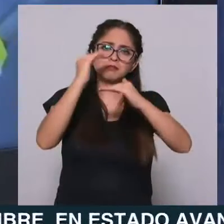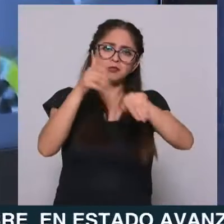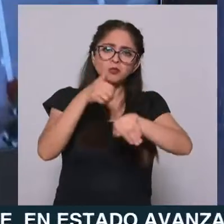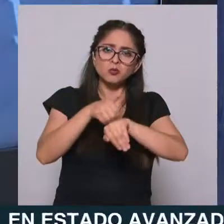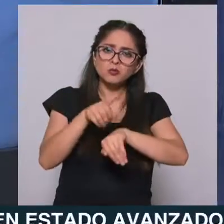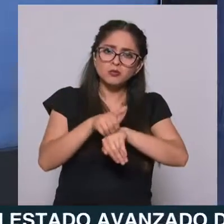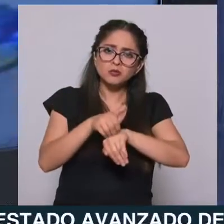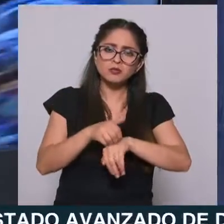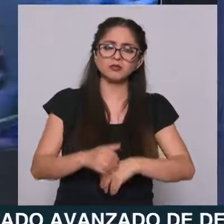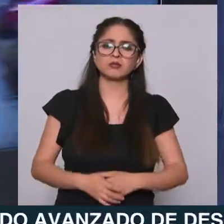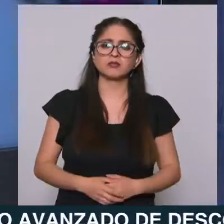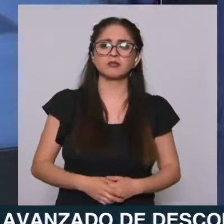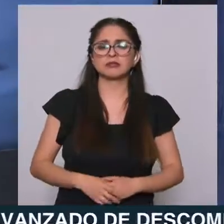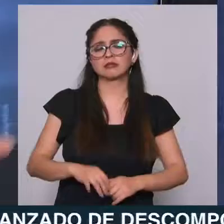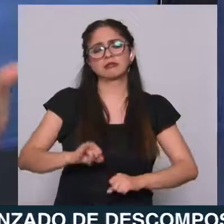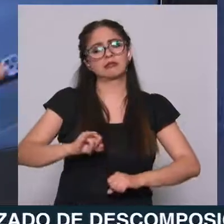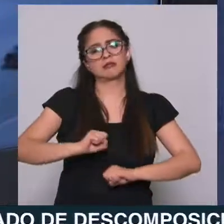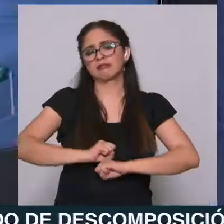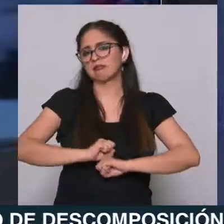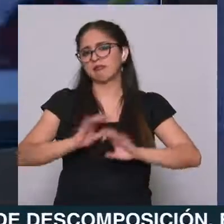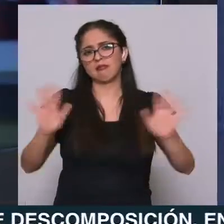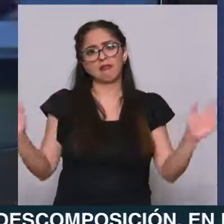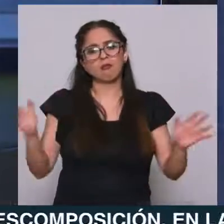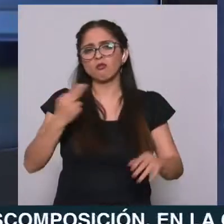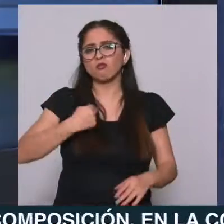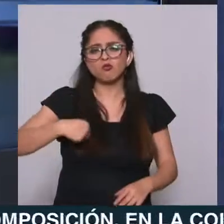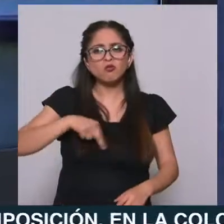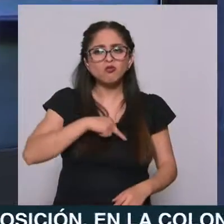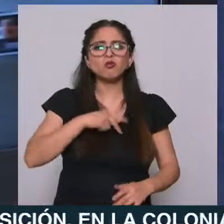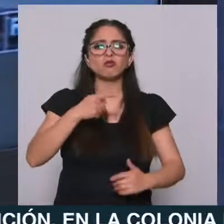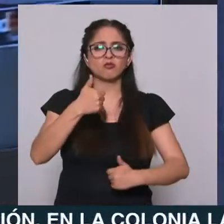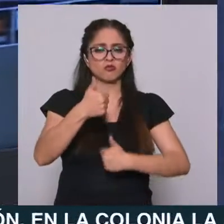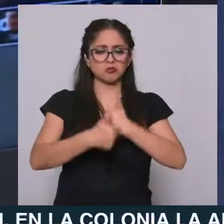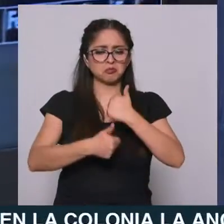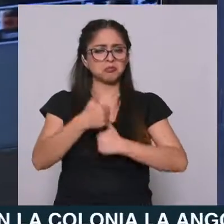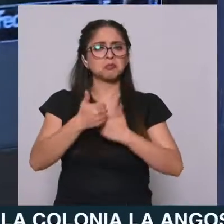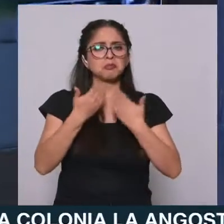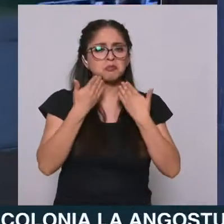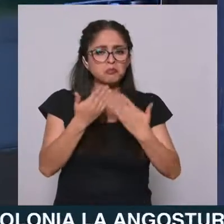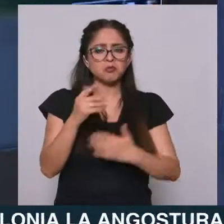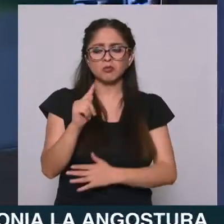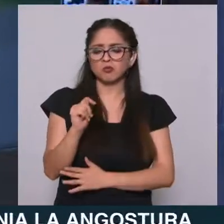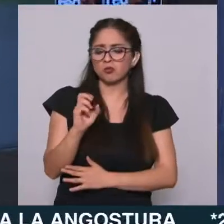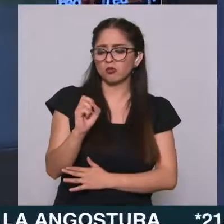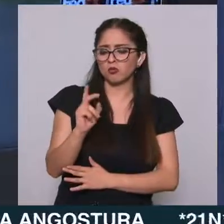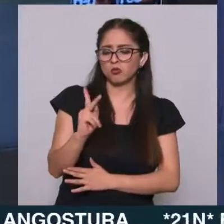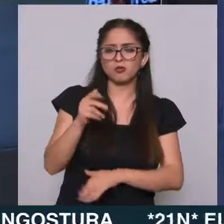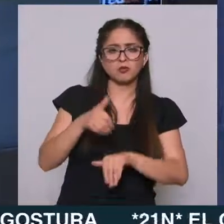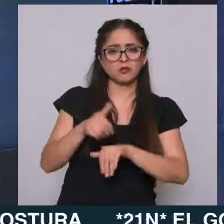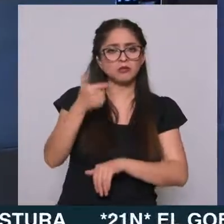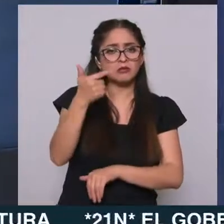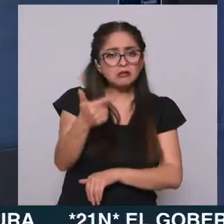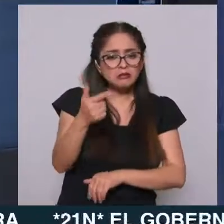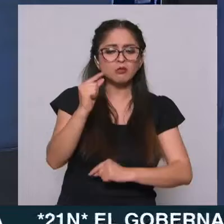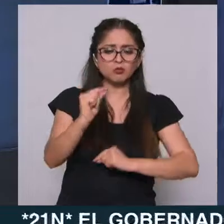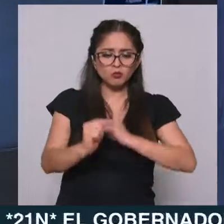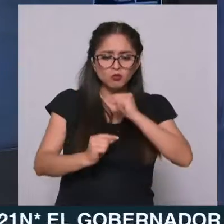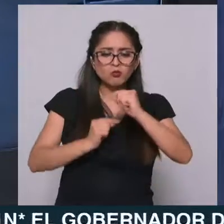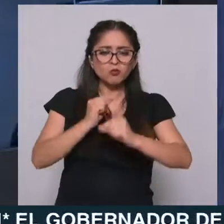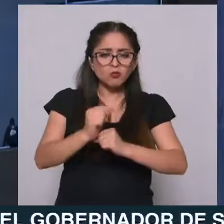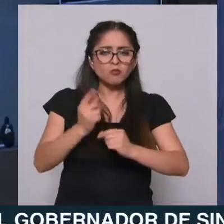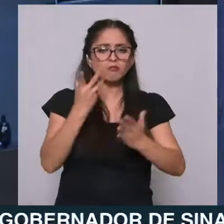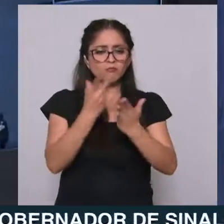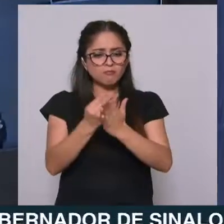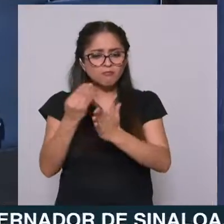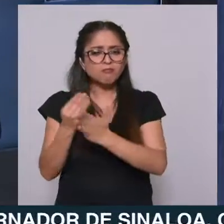No, claro, seguramente, la verdad, venimos cerrando súper bien, venimos en el top 7, faltan muchísimas mejoras en el carro